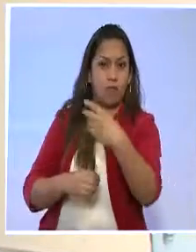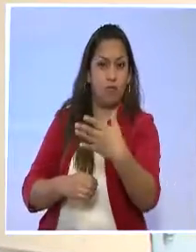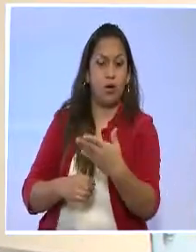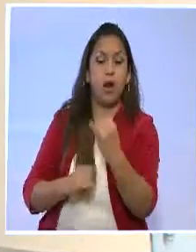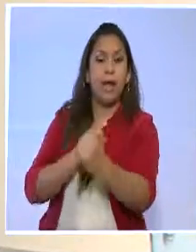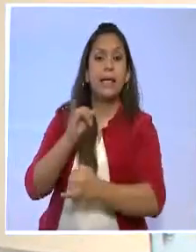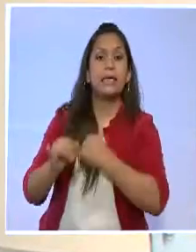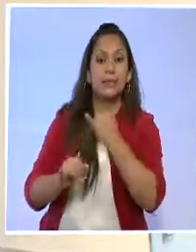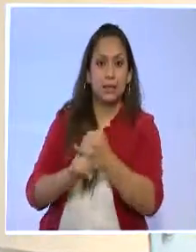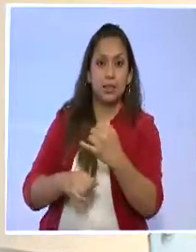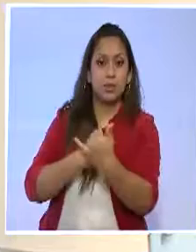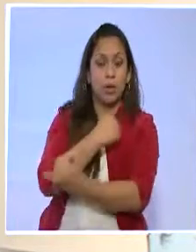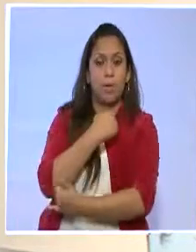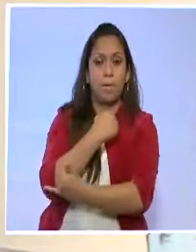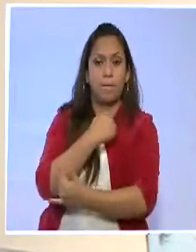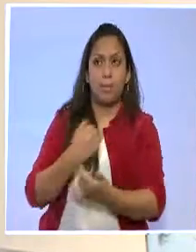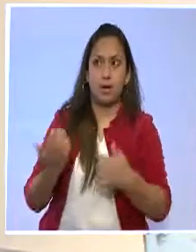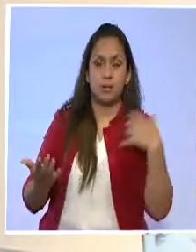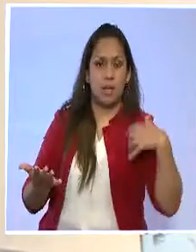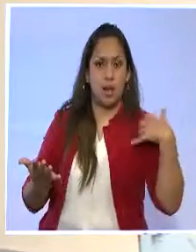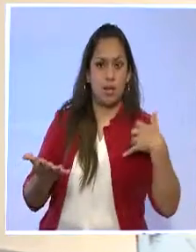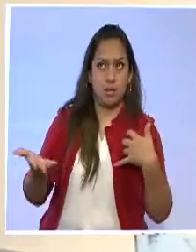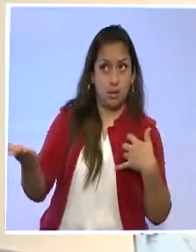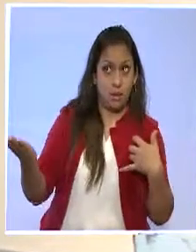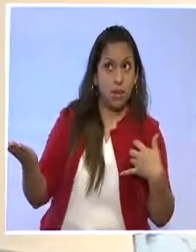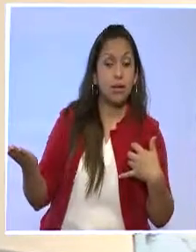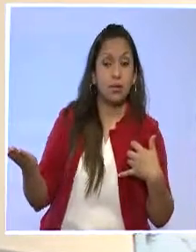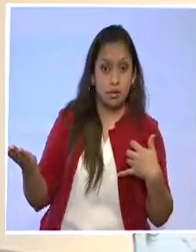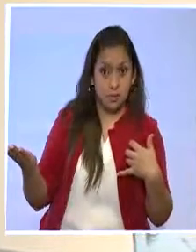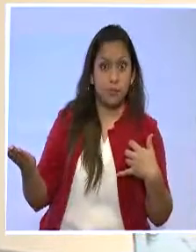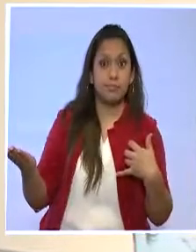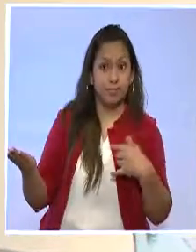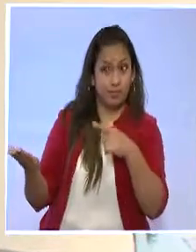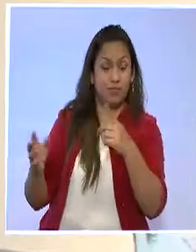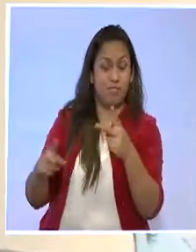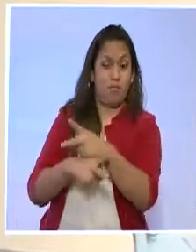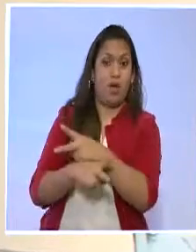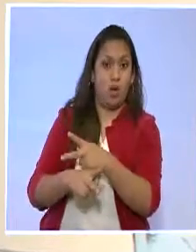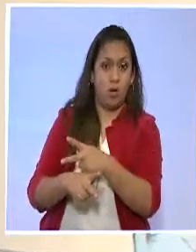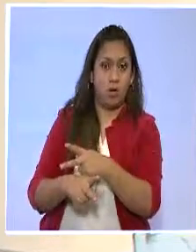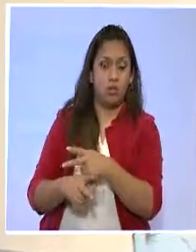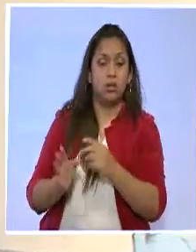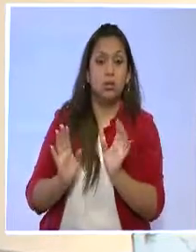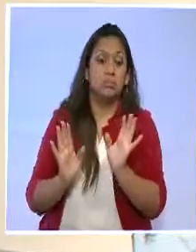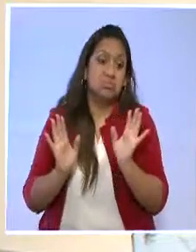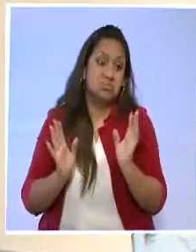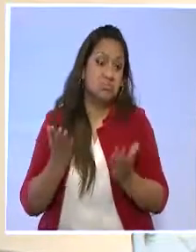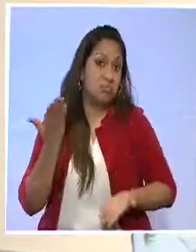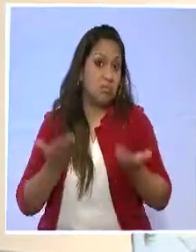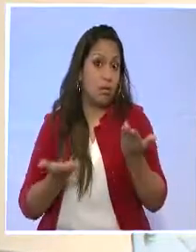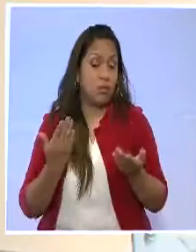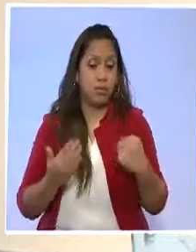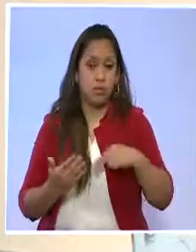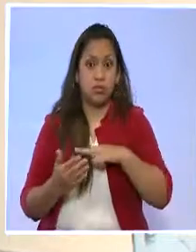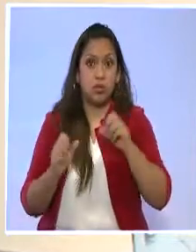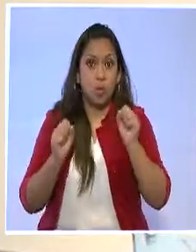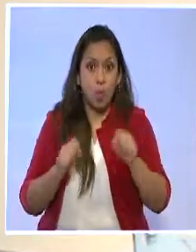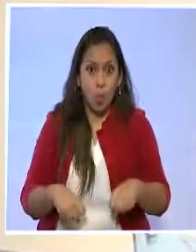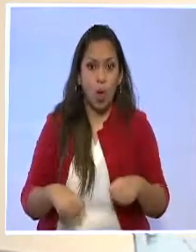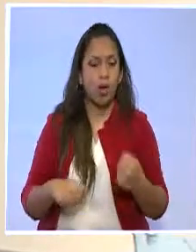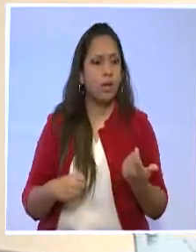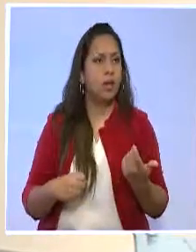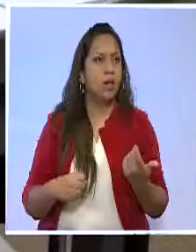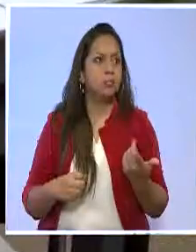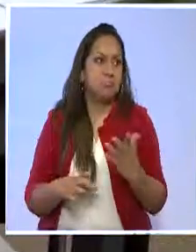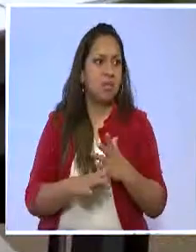pasando en los países de alrededor el decir que nosotros podríamos en algún momento retomar políticas neoliberales